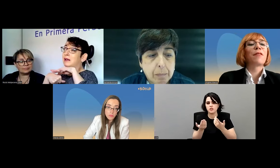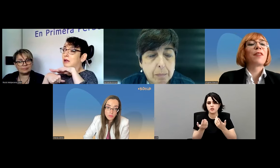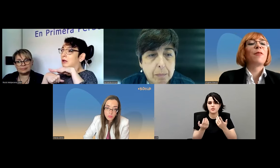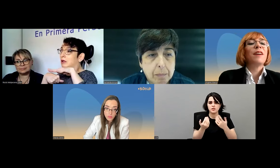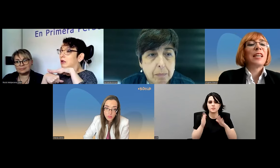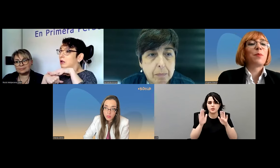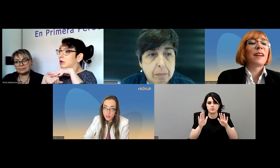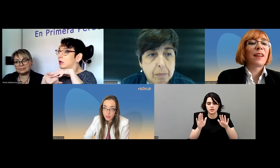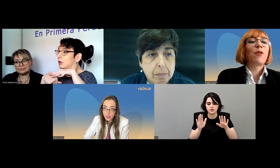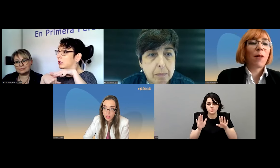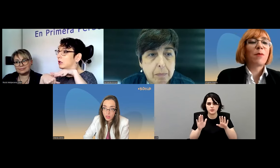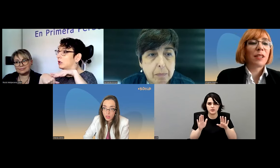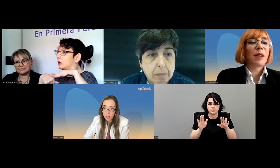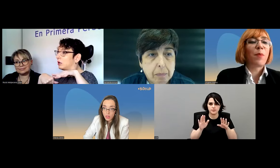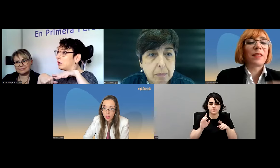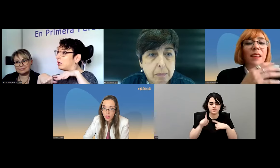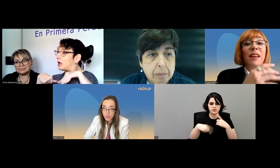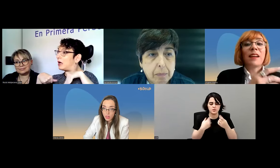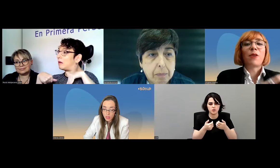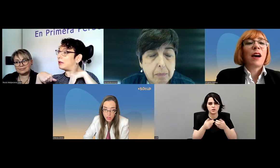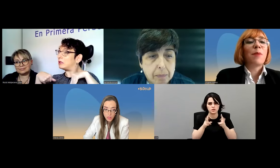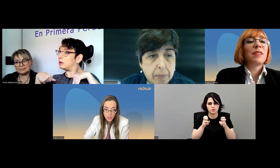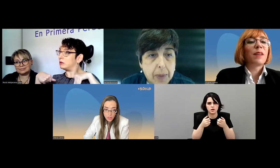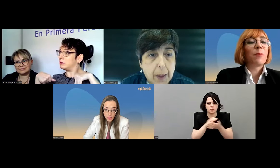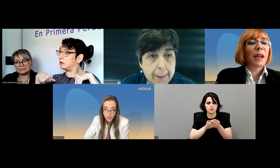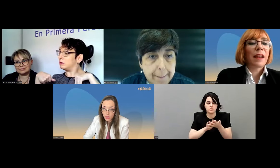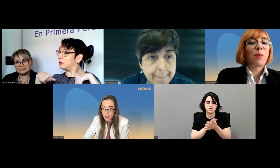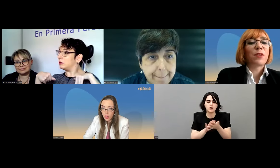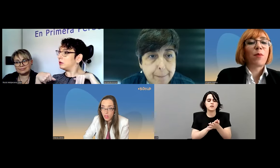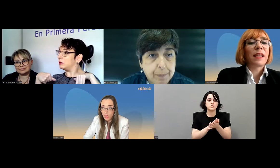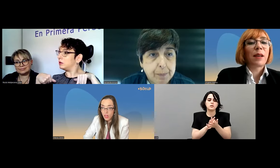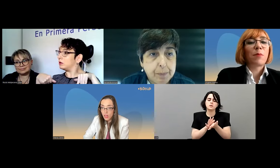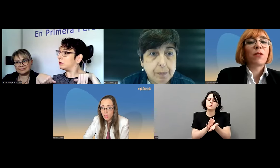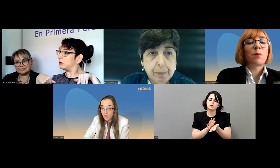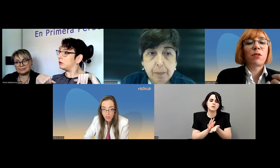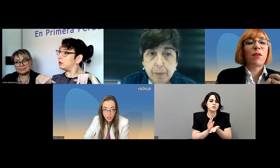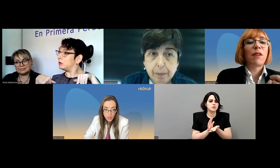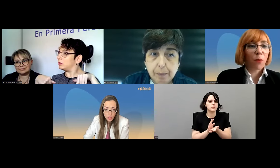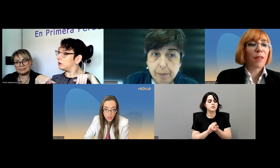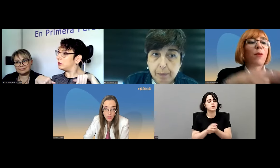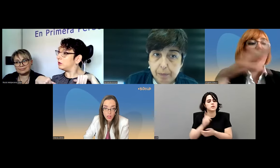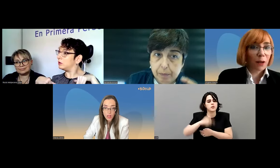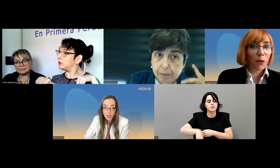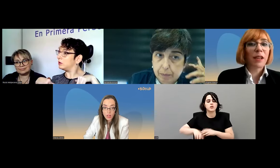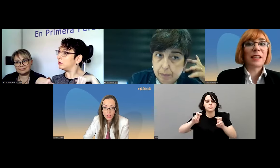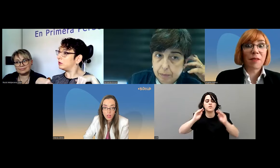espera, Rocío. Espera, que luego abrimos esa parte. Claro, a mí, para darle paso a María también con respecto a lo de la formación, porque luego ya se ha